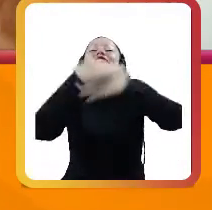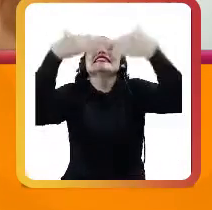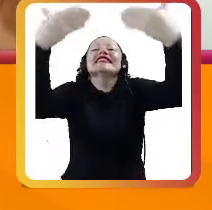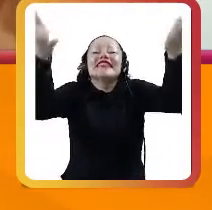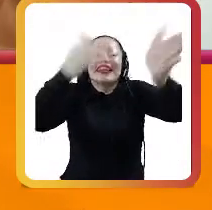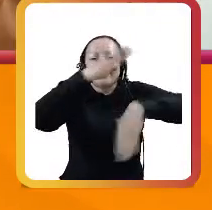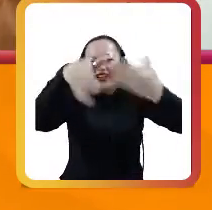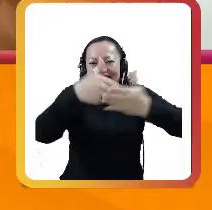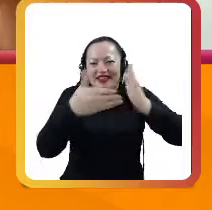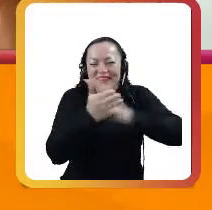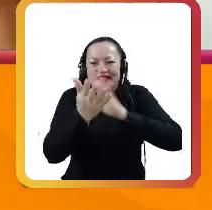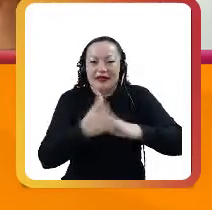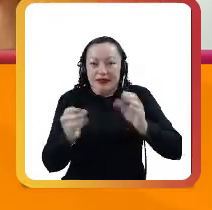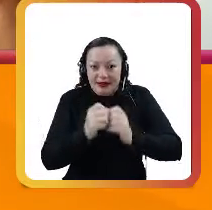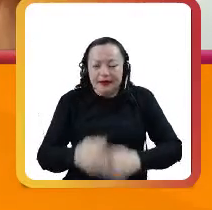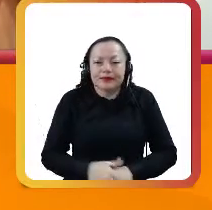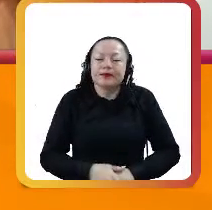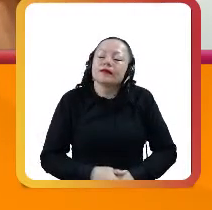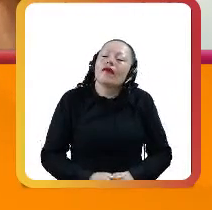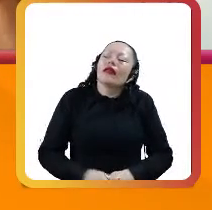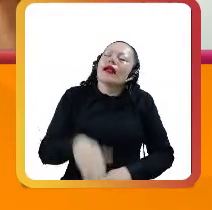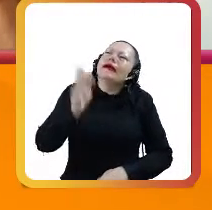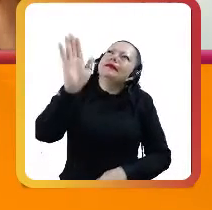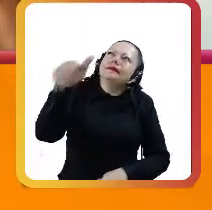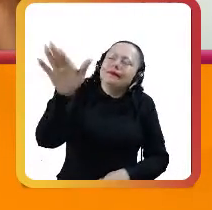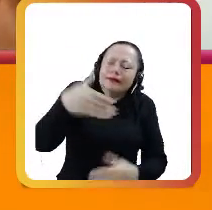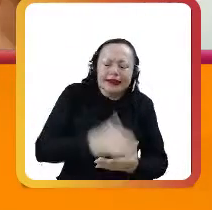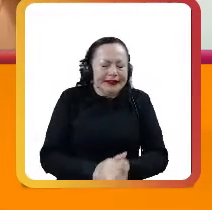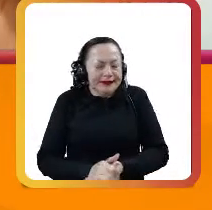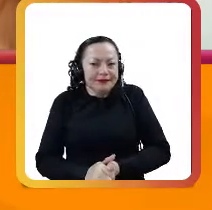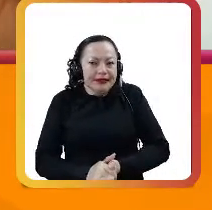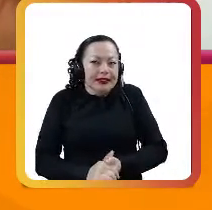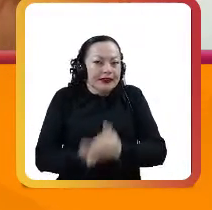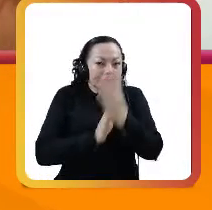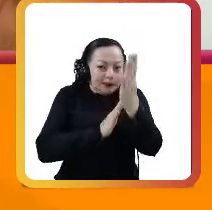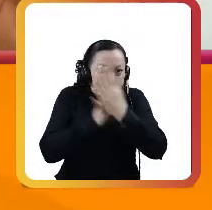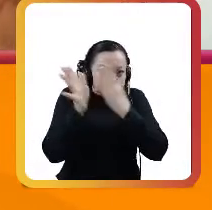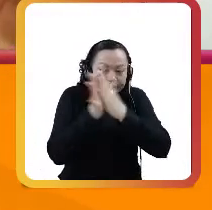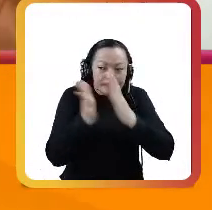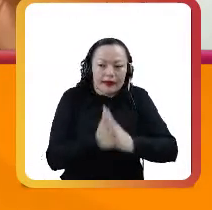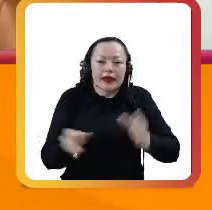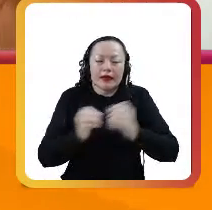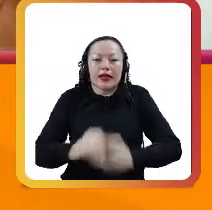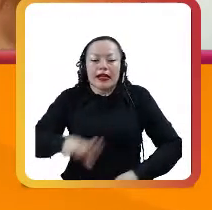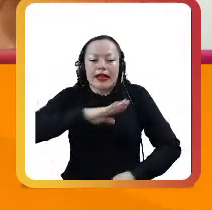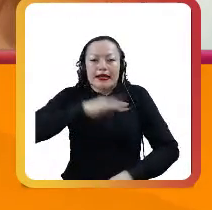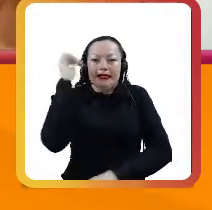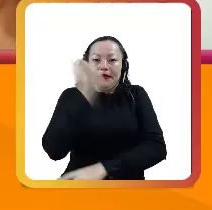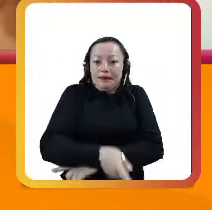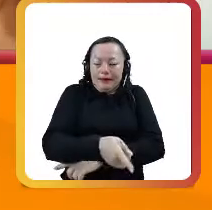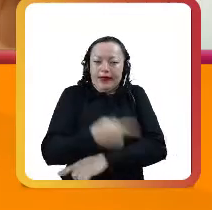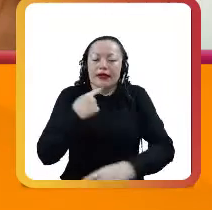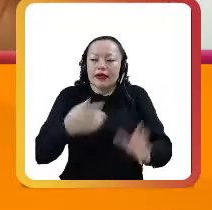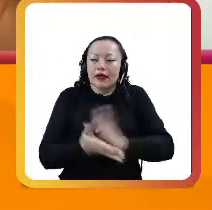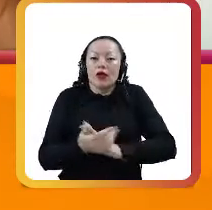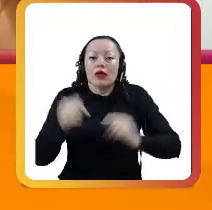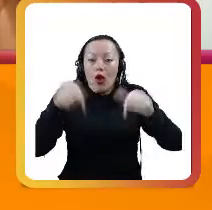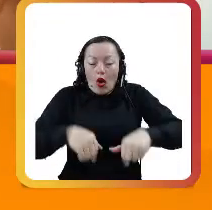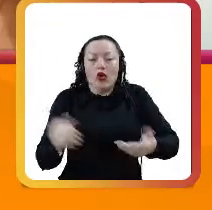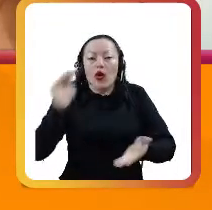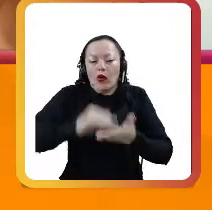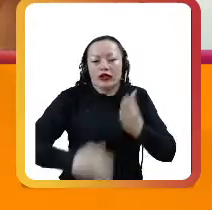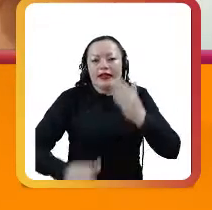Ajá, muy bien, Laurita. Te voy a contar que según disposiciones de la administración municipal, hoy se